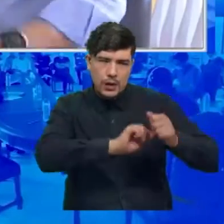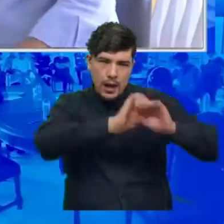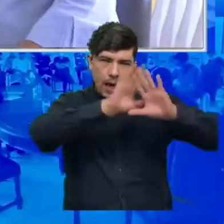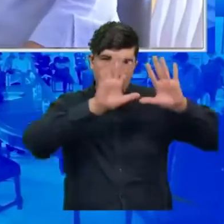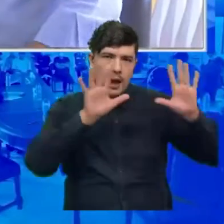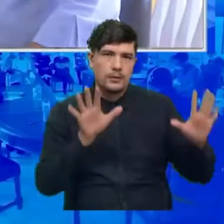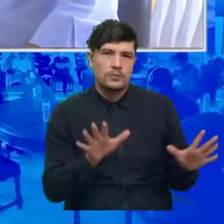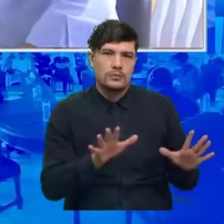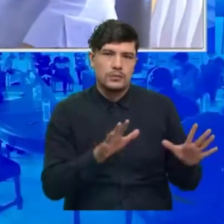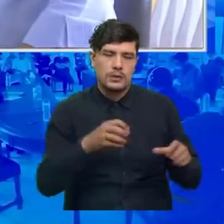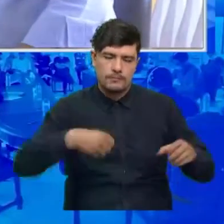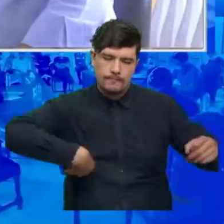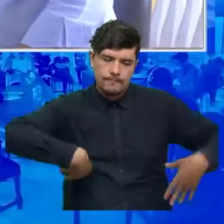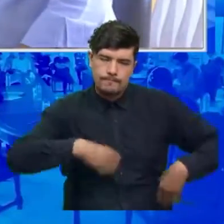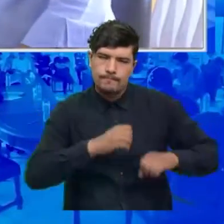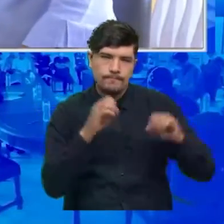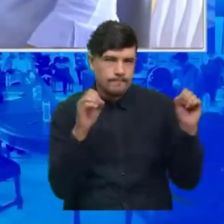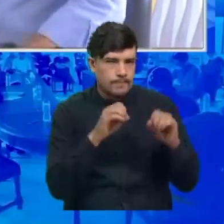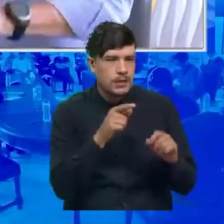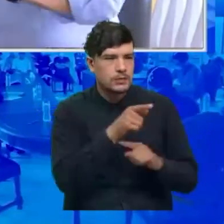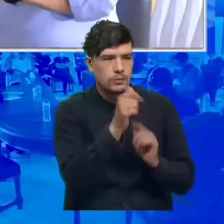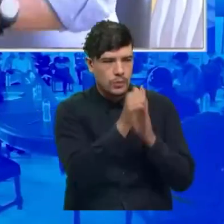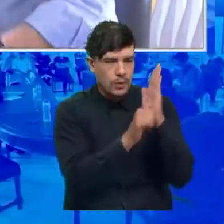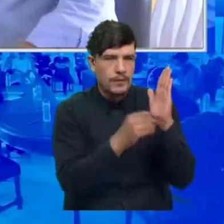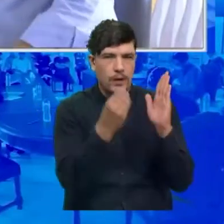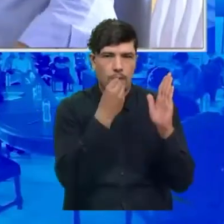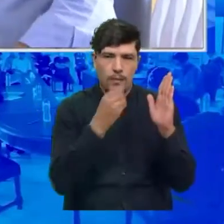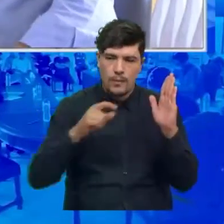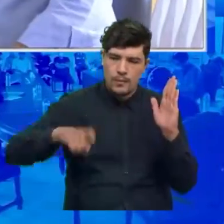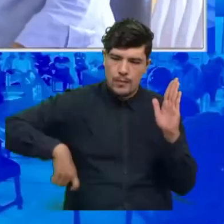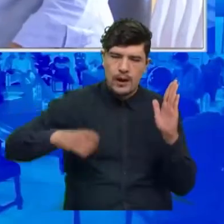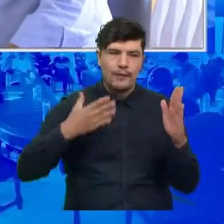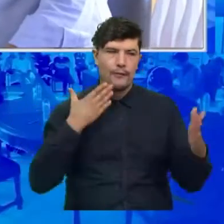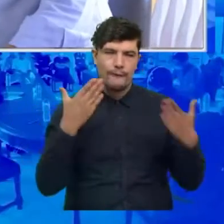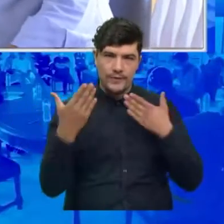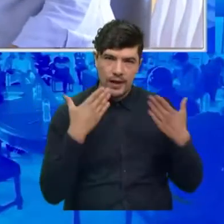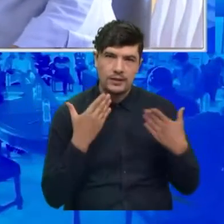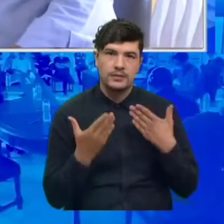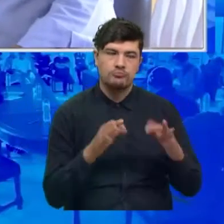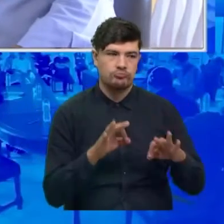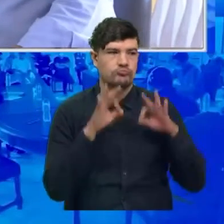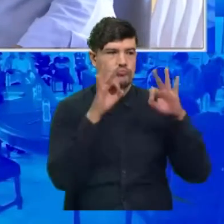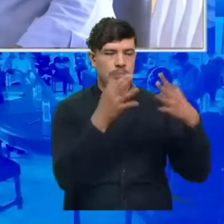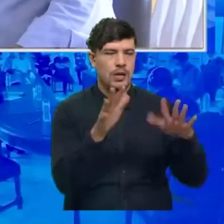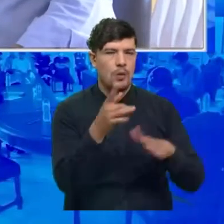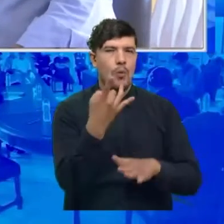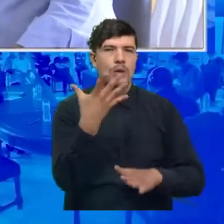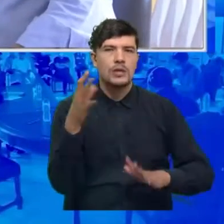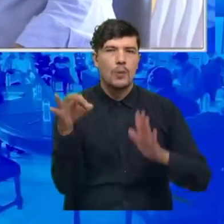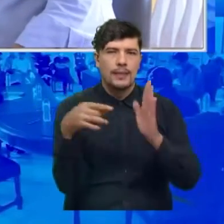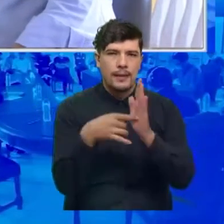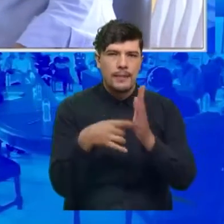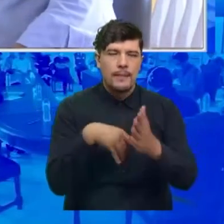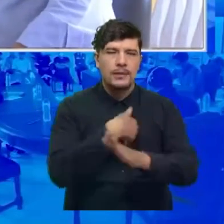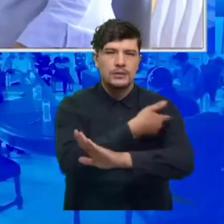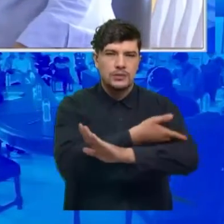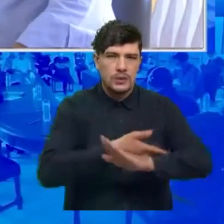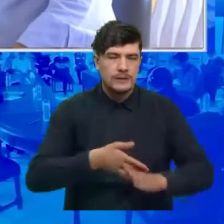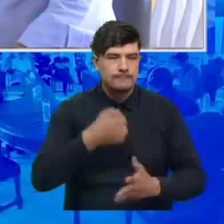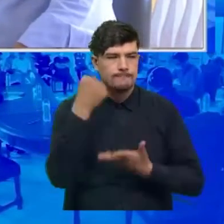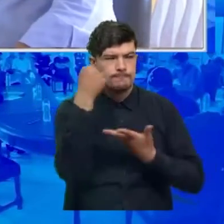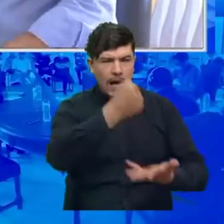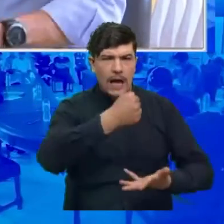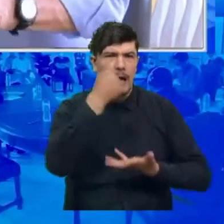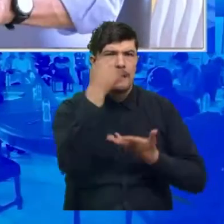tengan la confianza y a eso le hemos apostado son casi 150.000 millones de pesos que se han invertido y se van a invertir